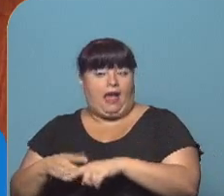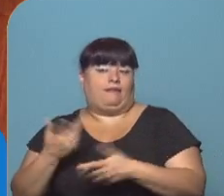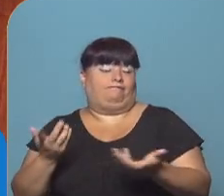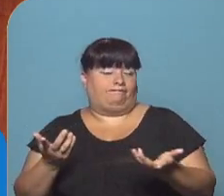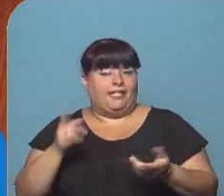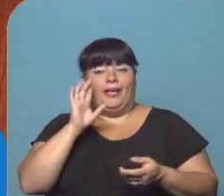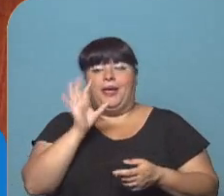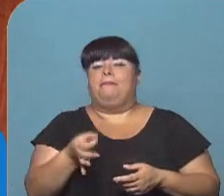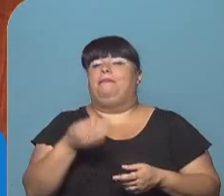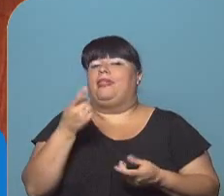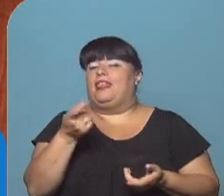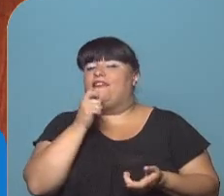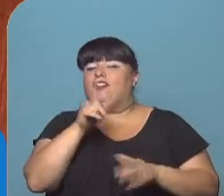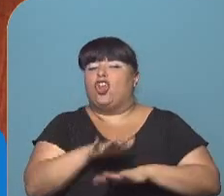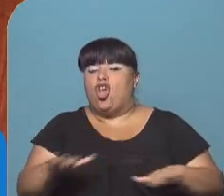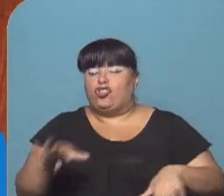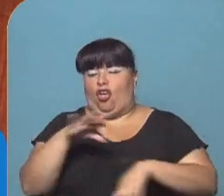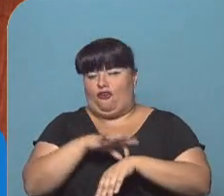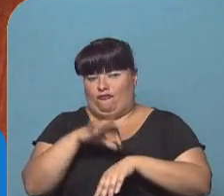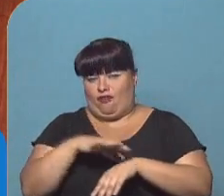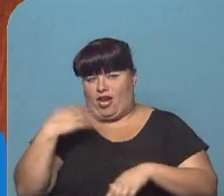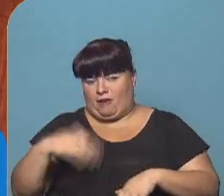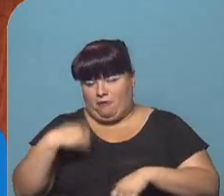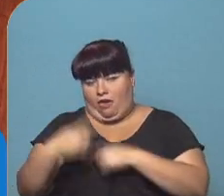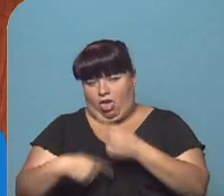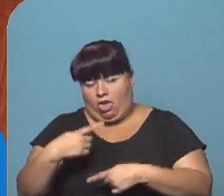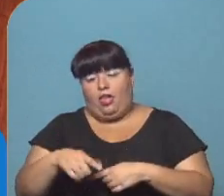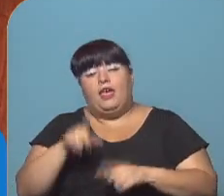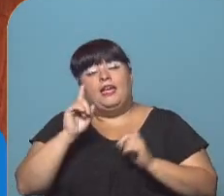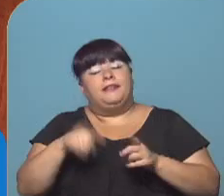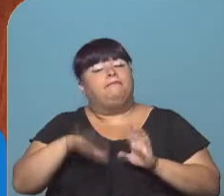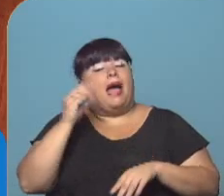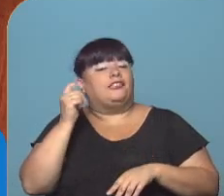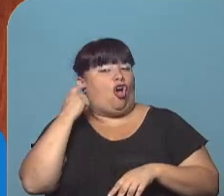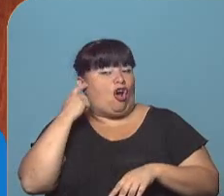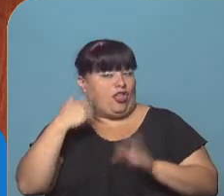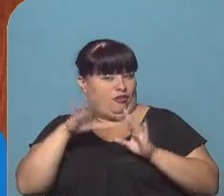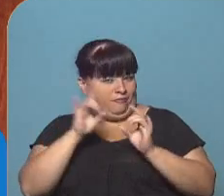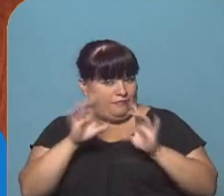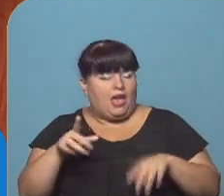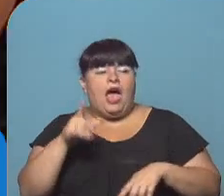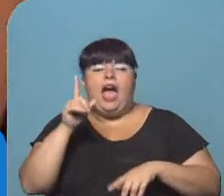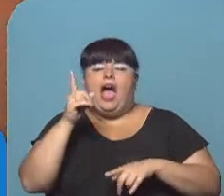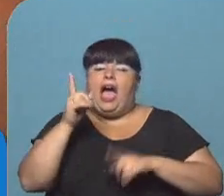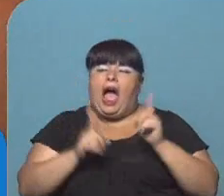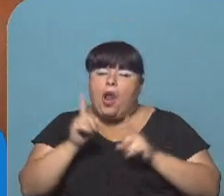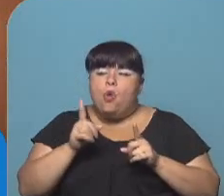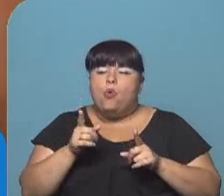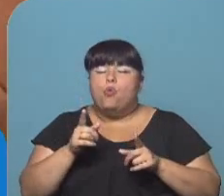vamos a ver por qué los niños se enferman tanto y fundamentalmente de los oídos. ¿Hay